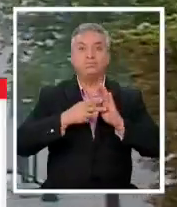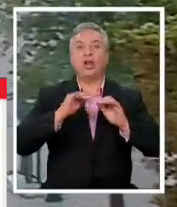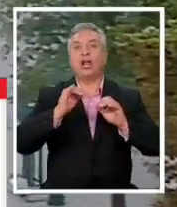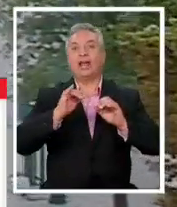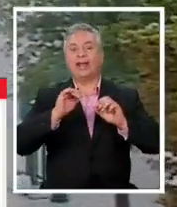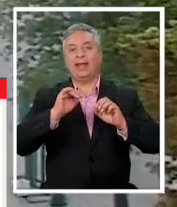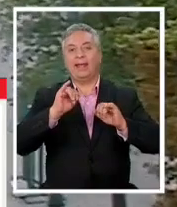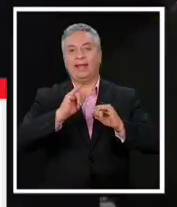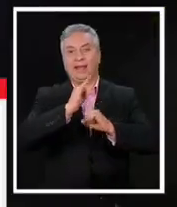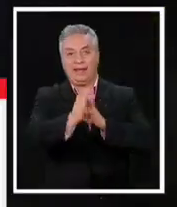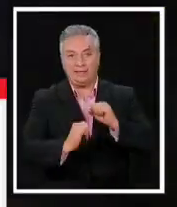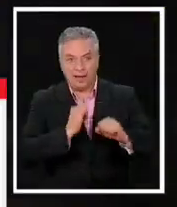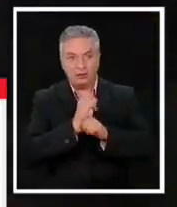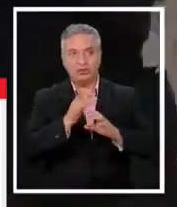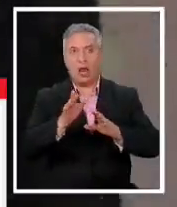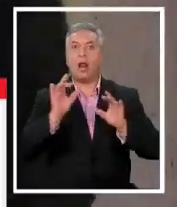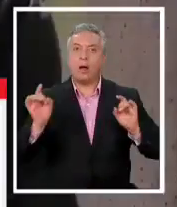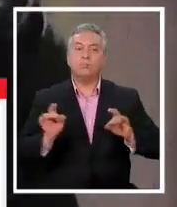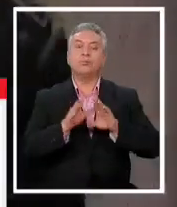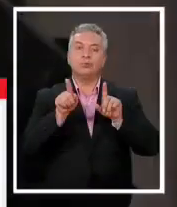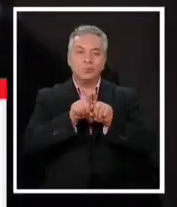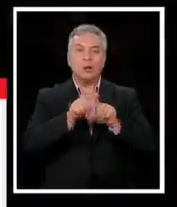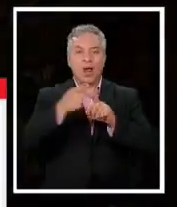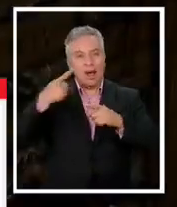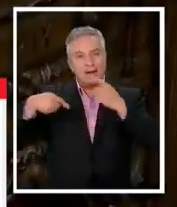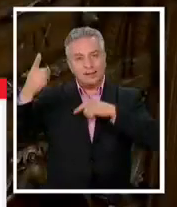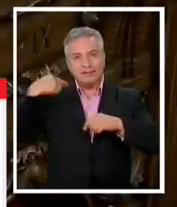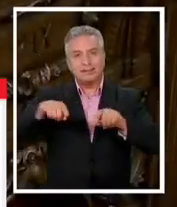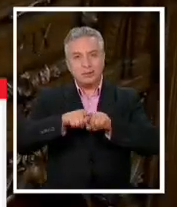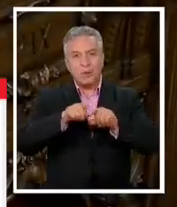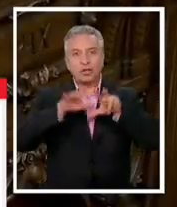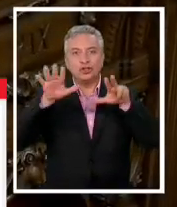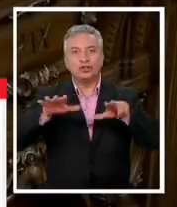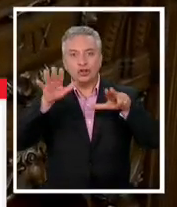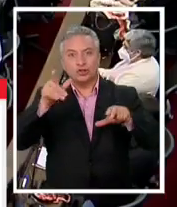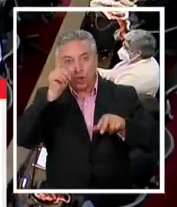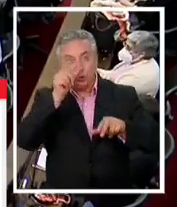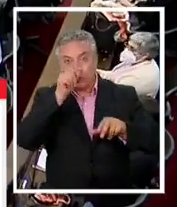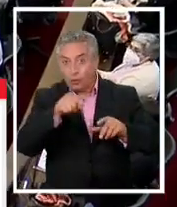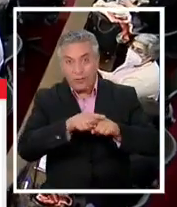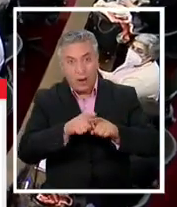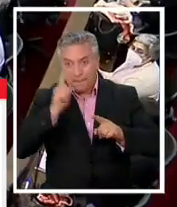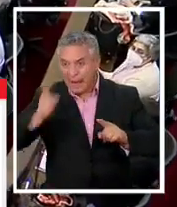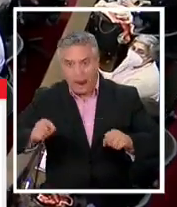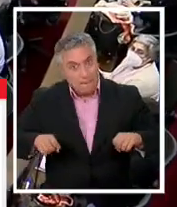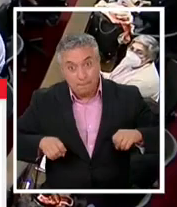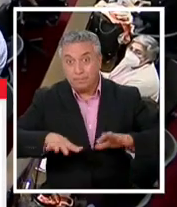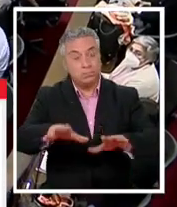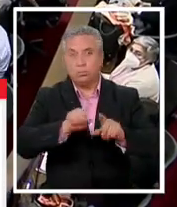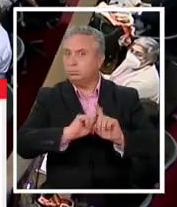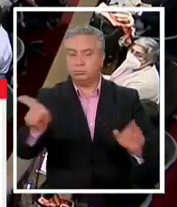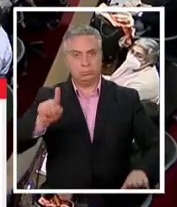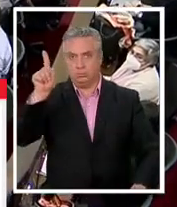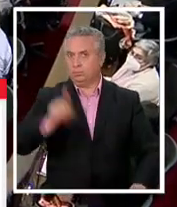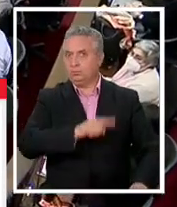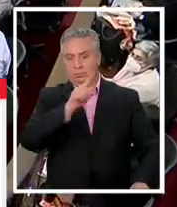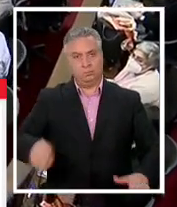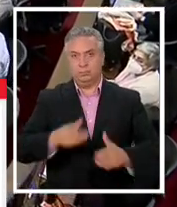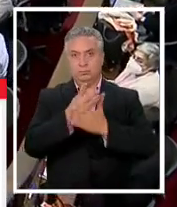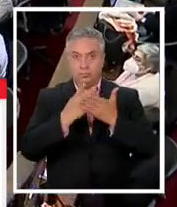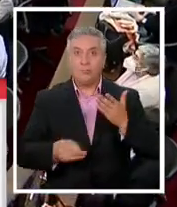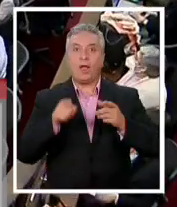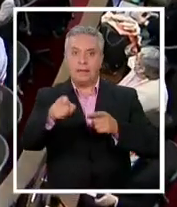El estado de emergencia, como el que se concurrió cuando se produjo el estallido social, fue eliminado. Determinaciones adoptadas en la recta final del trabajo